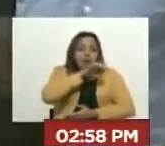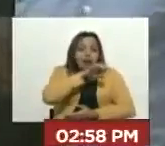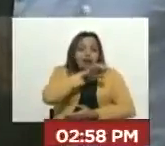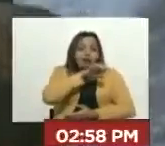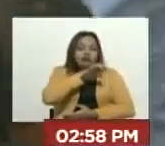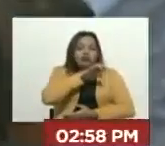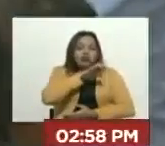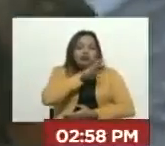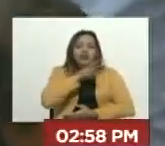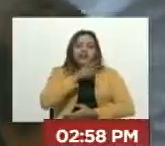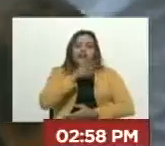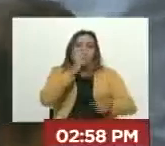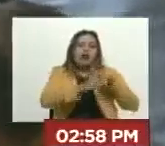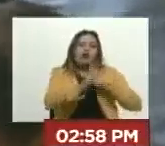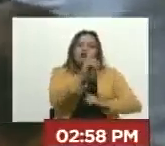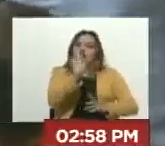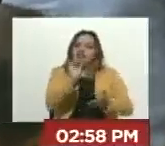vez.